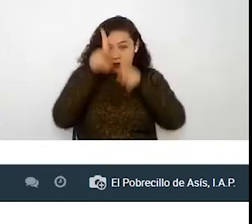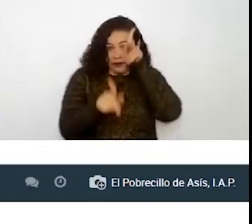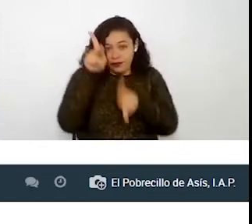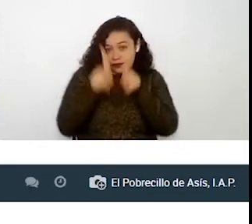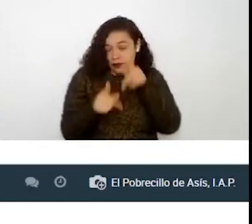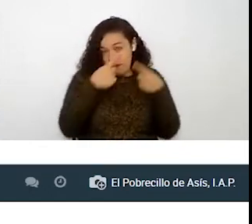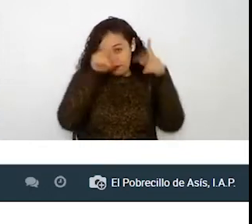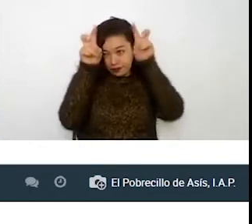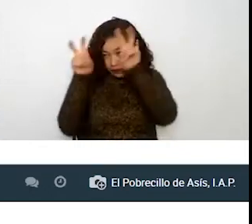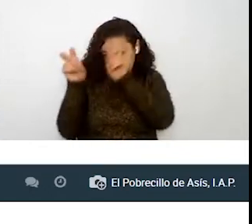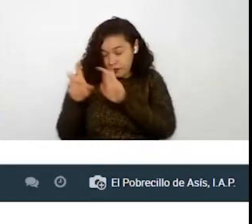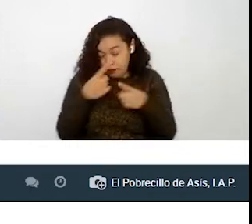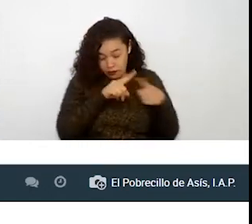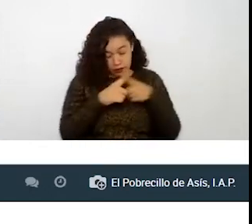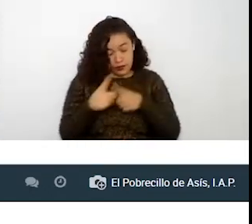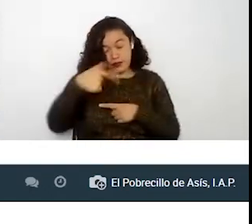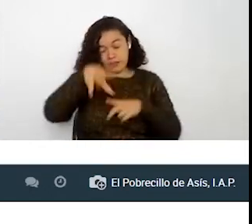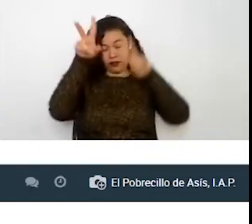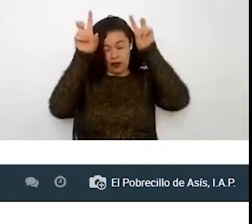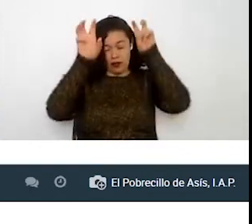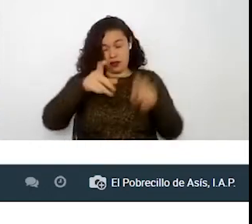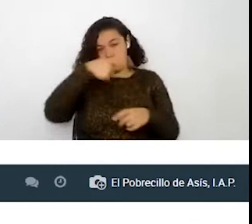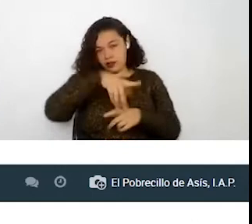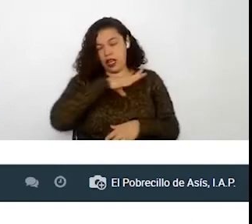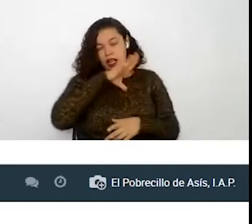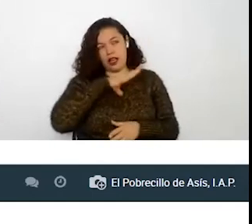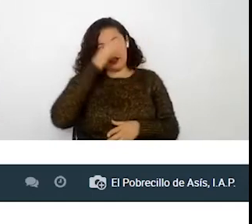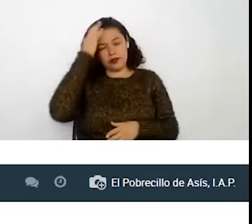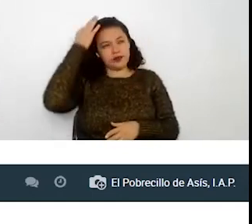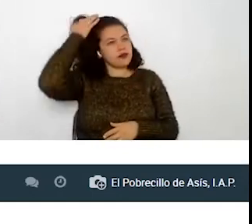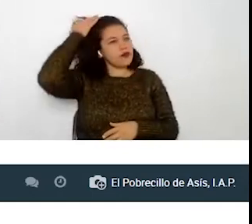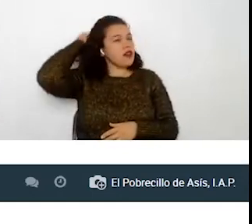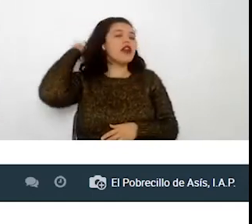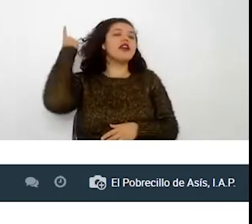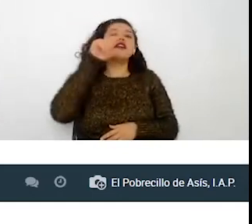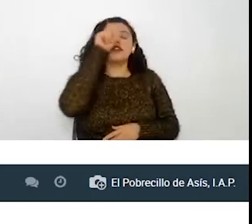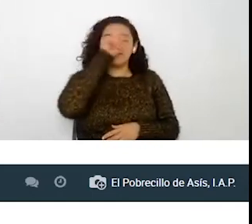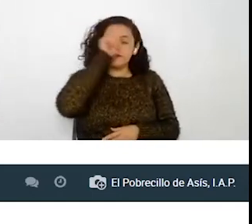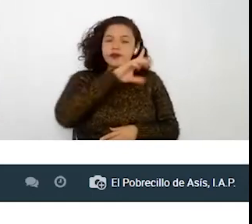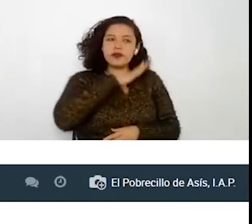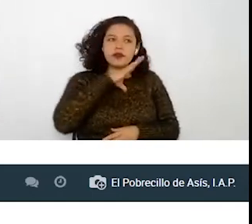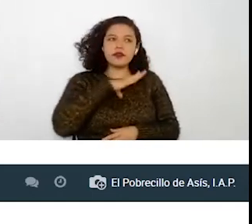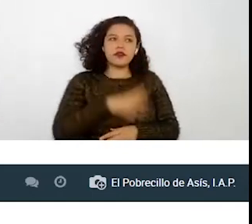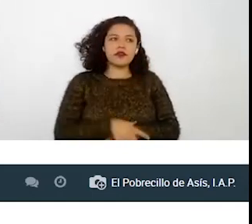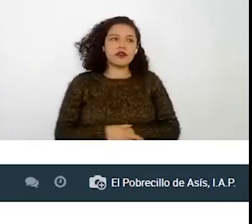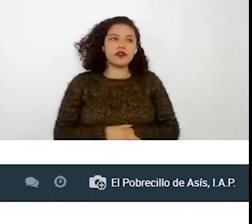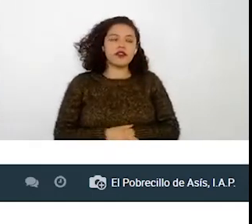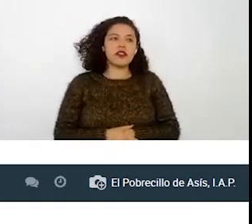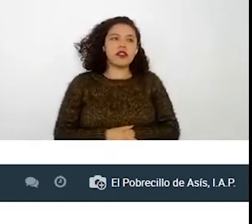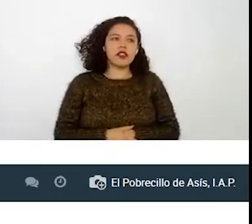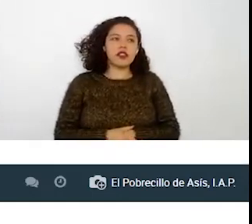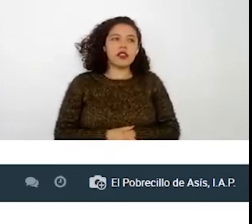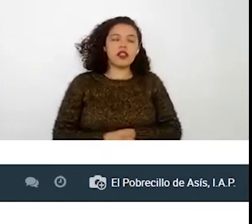diversos temas todos los temas en los que ustedes vayan a abordar y vayan a dar esta orientación pongan los en este